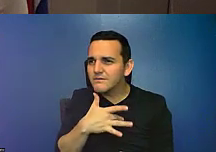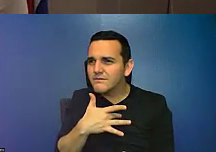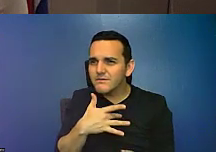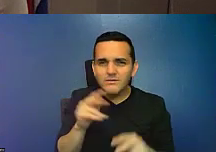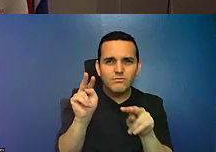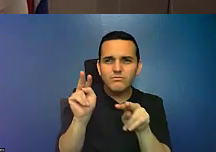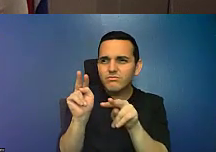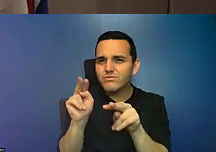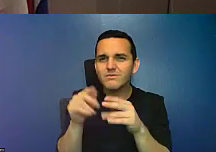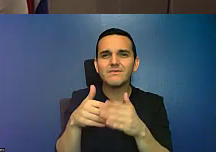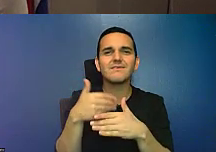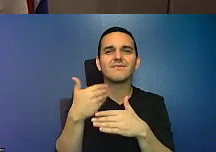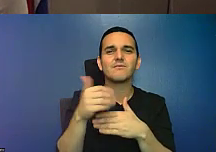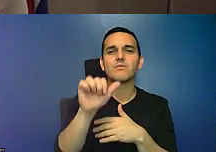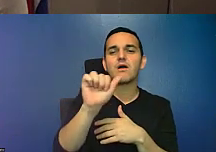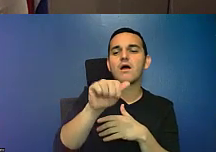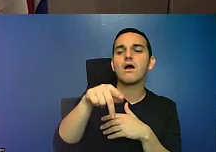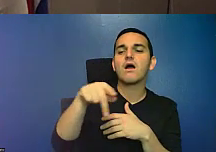que vayan un poco más allá.